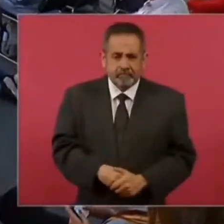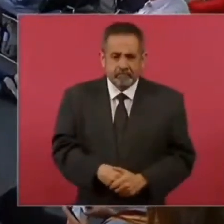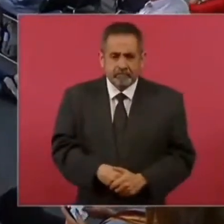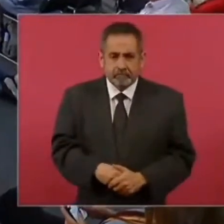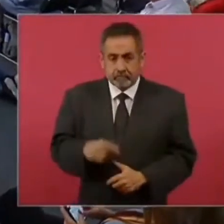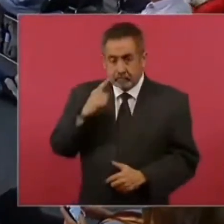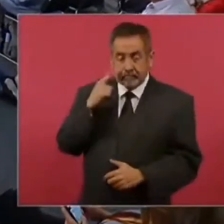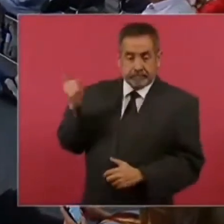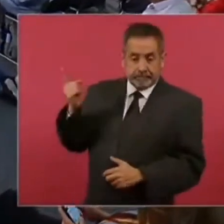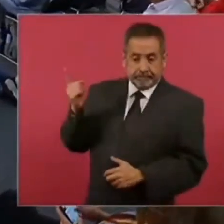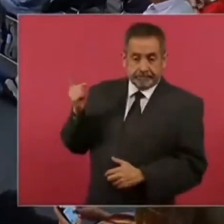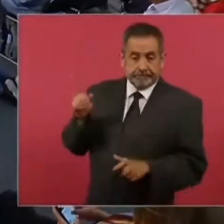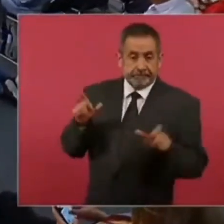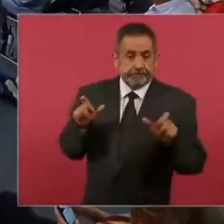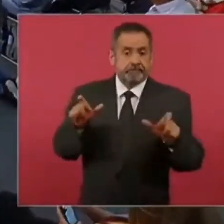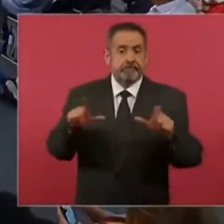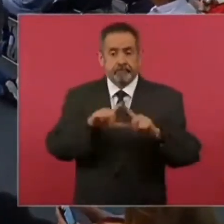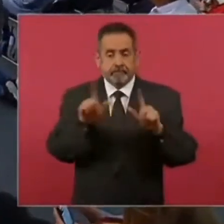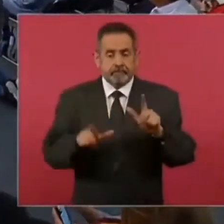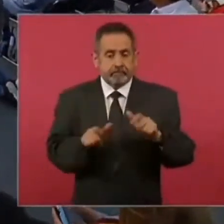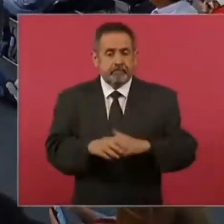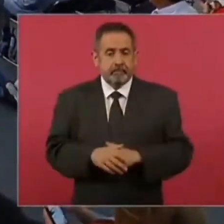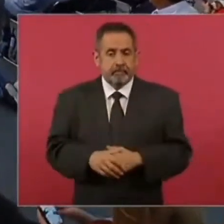Así está la Guardia Nacional.